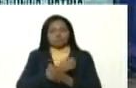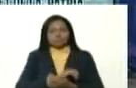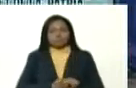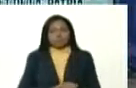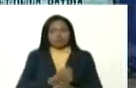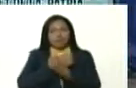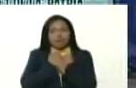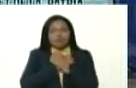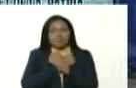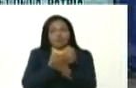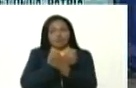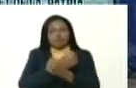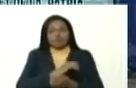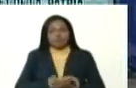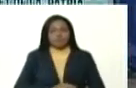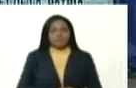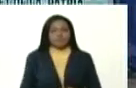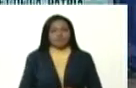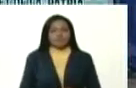Amor.